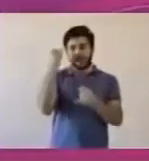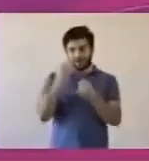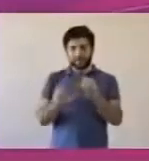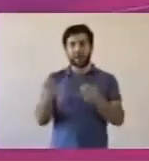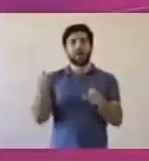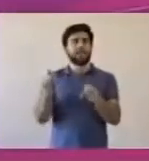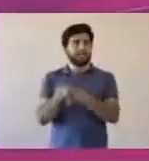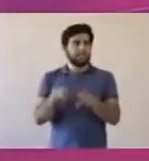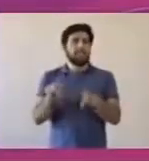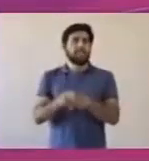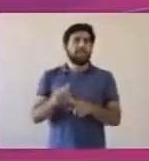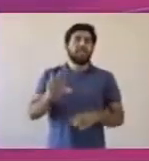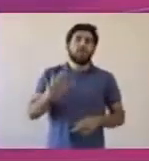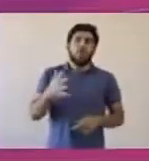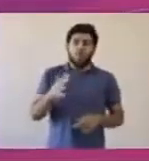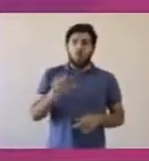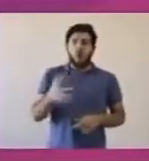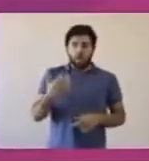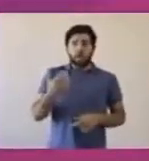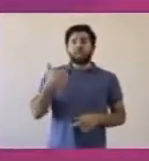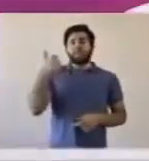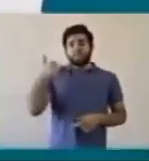¿Qué aprendimos hoy?